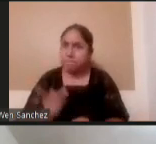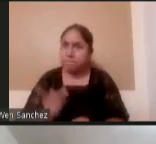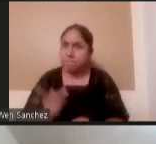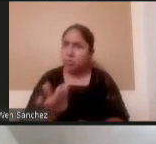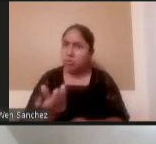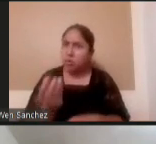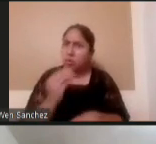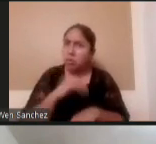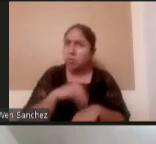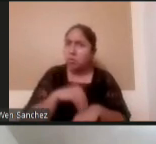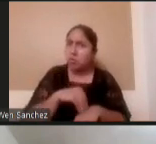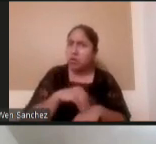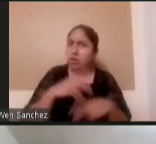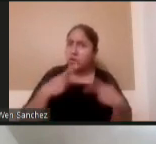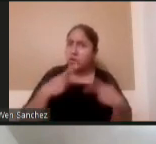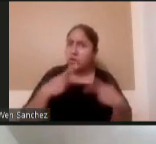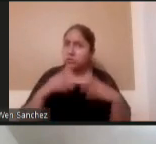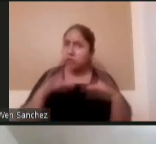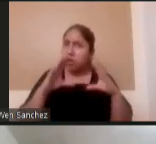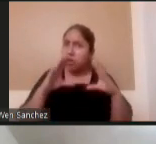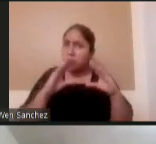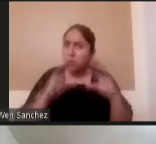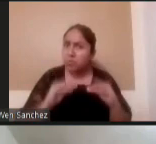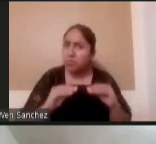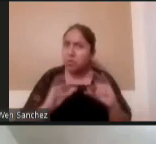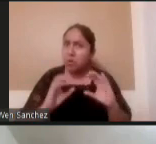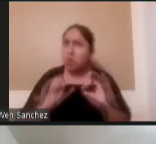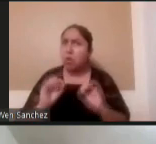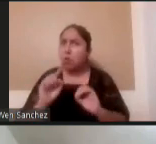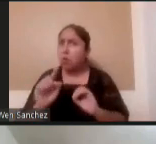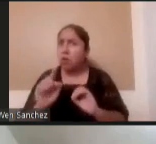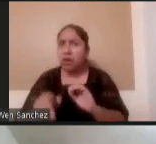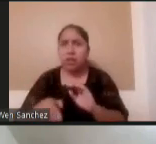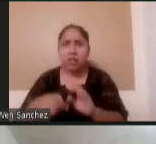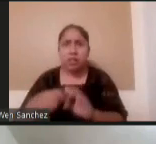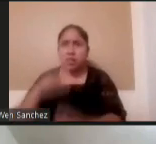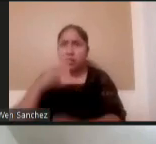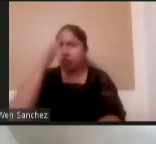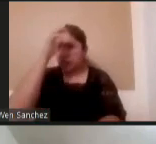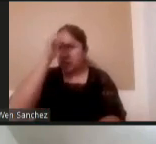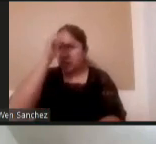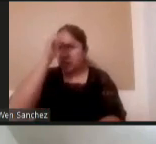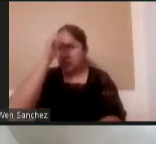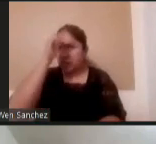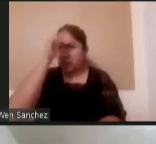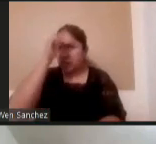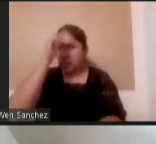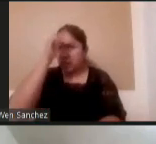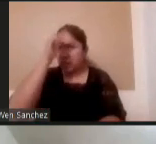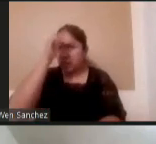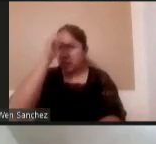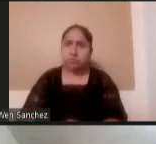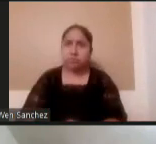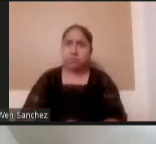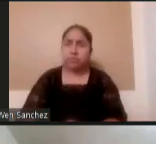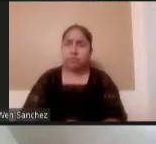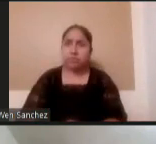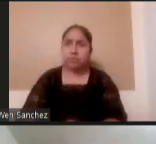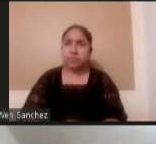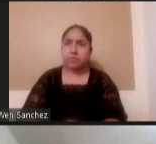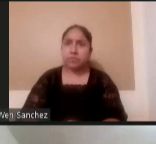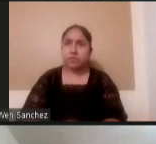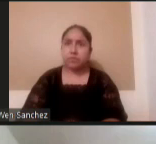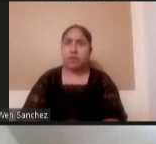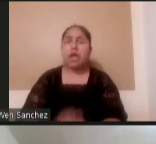voto negativo, regidor? Así es, señor presidente. Por eso solicité el permiso para levantarme y que fuera ausencia